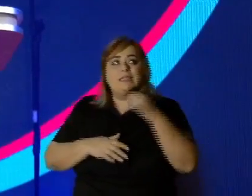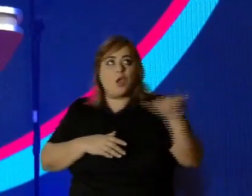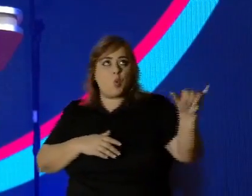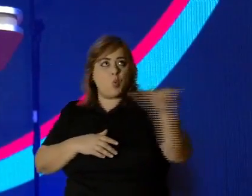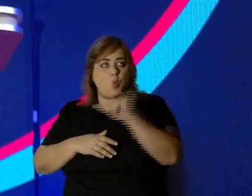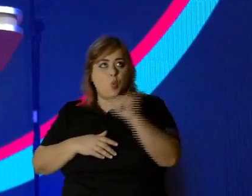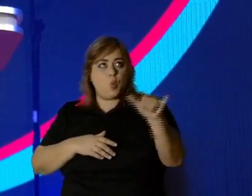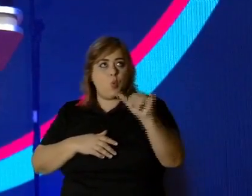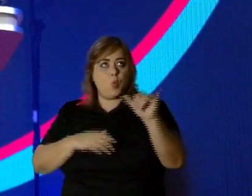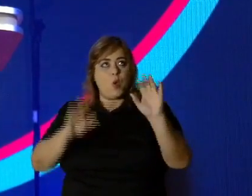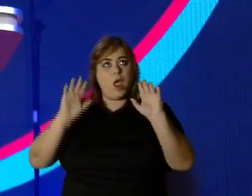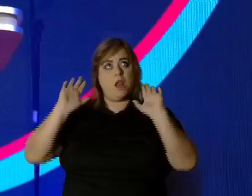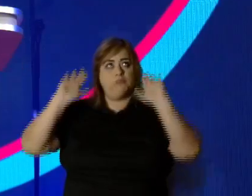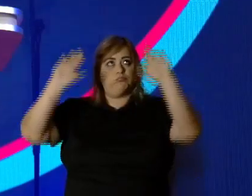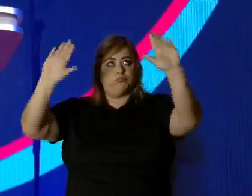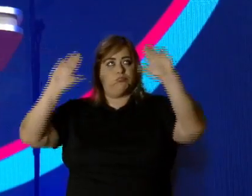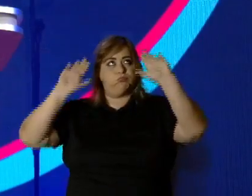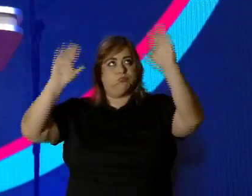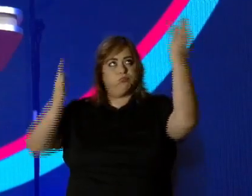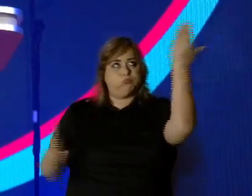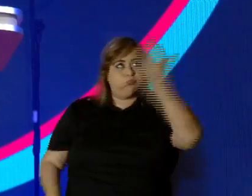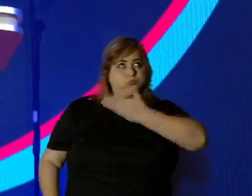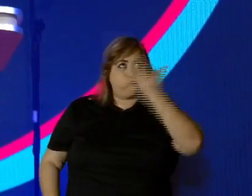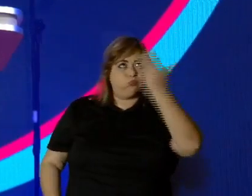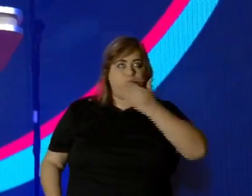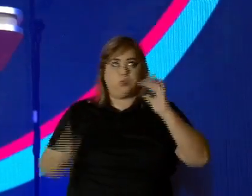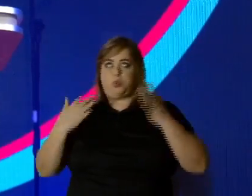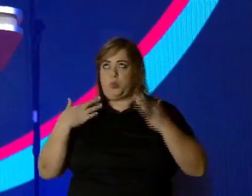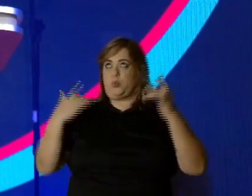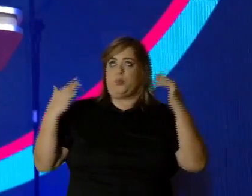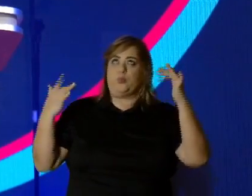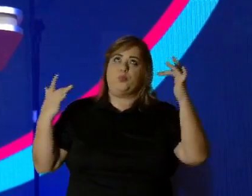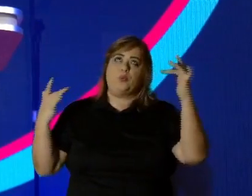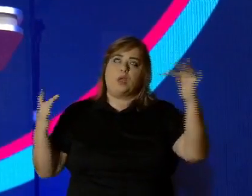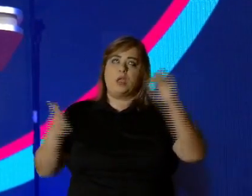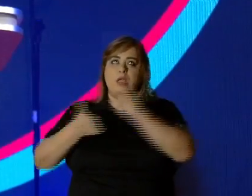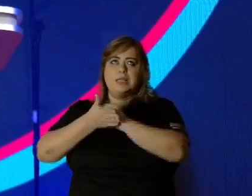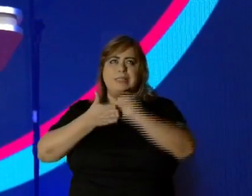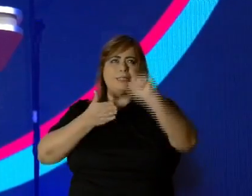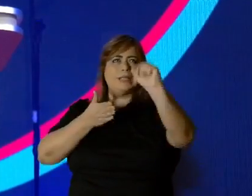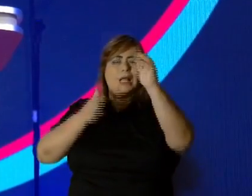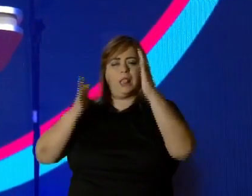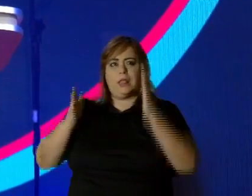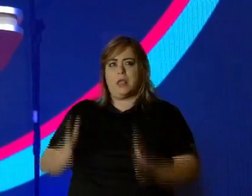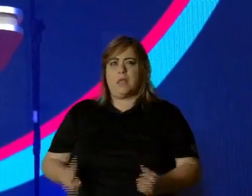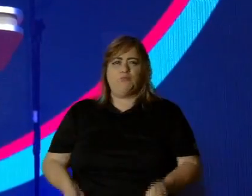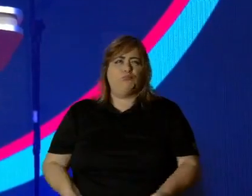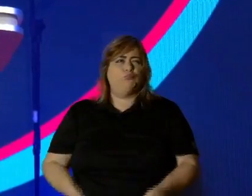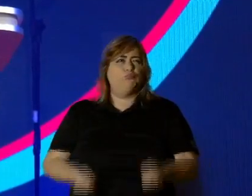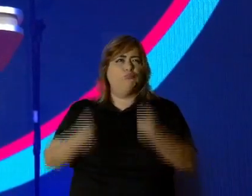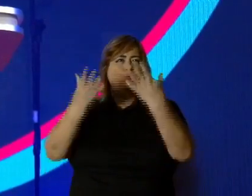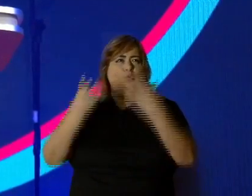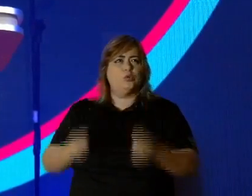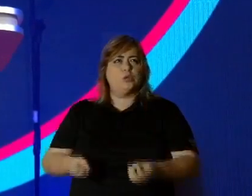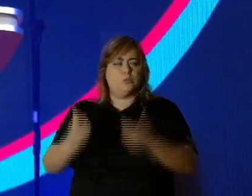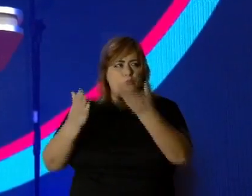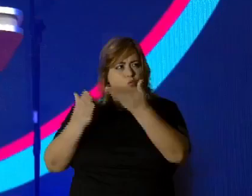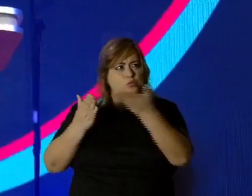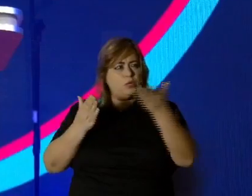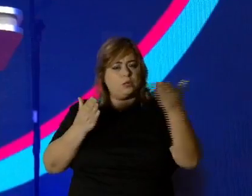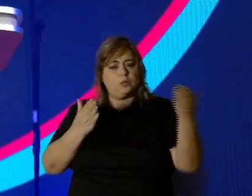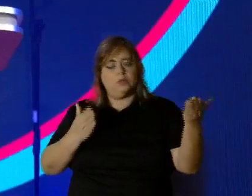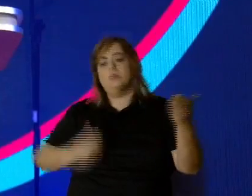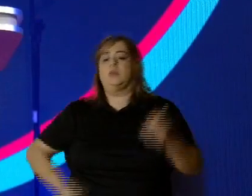poder, majestad, esplendor, santidad y mucho más de parte del Señor.